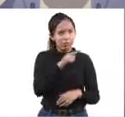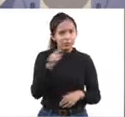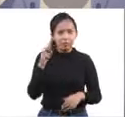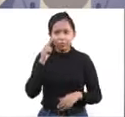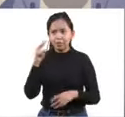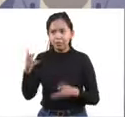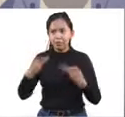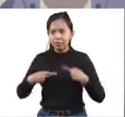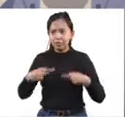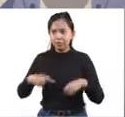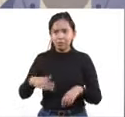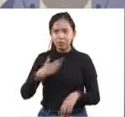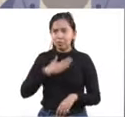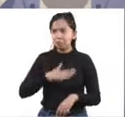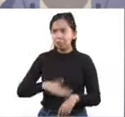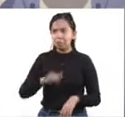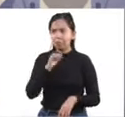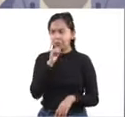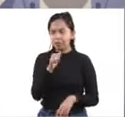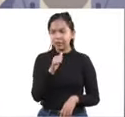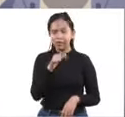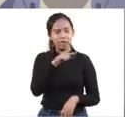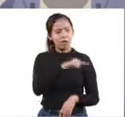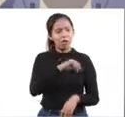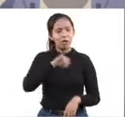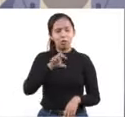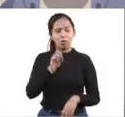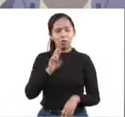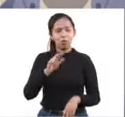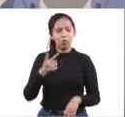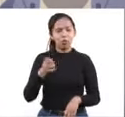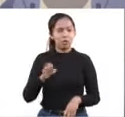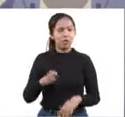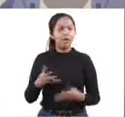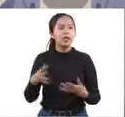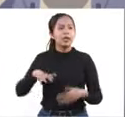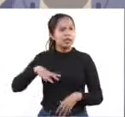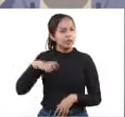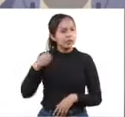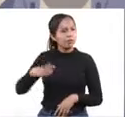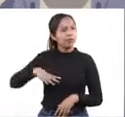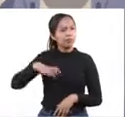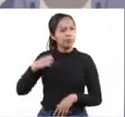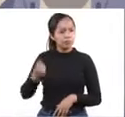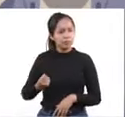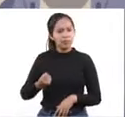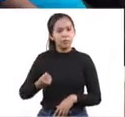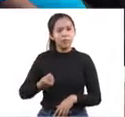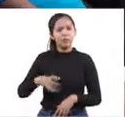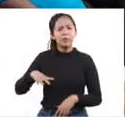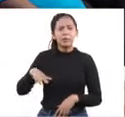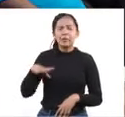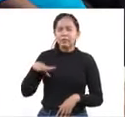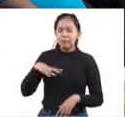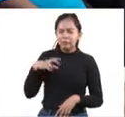dudó y se hizo a la tarea de hacer las investigaciones necesarias. Se dedicó arduamente y después